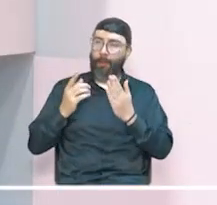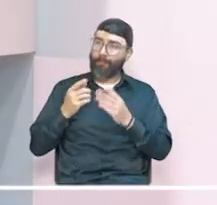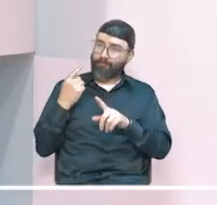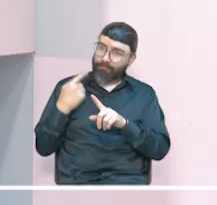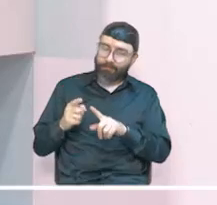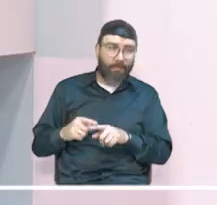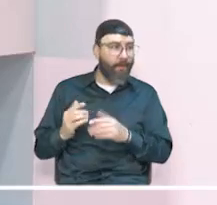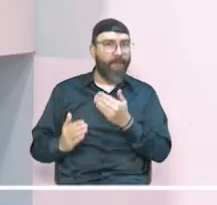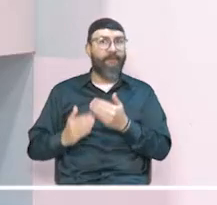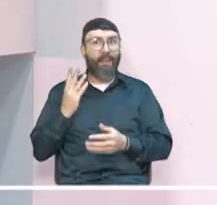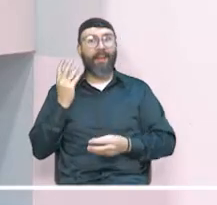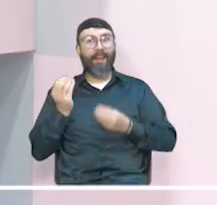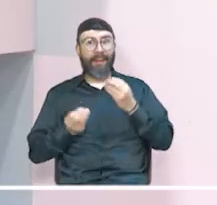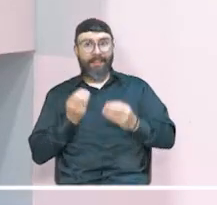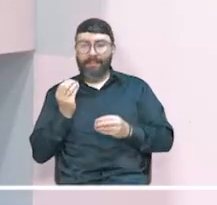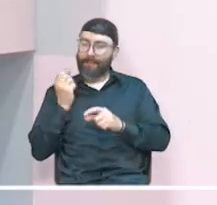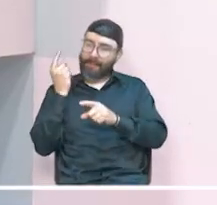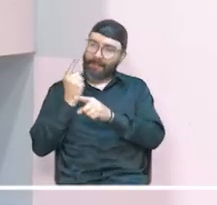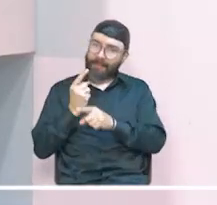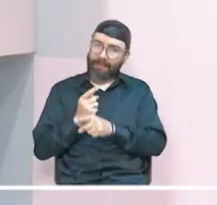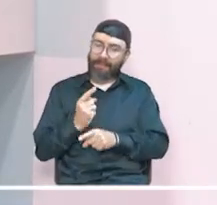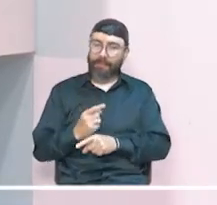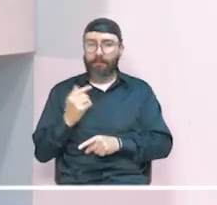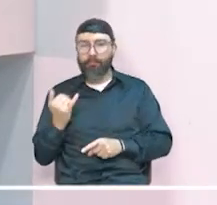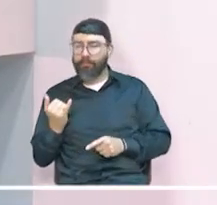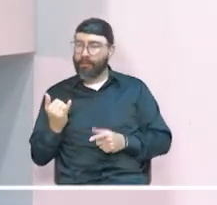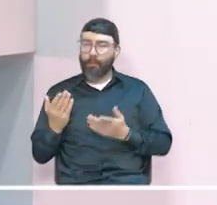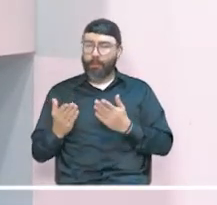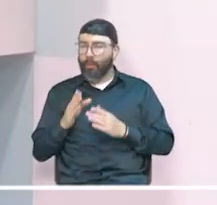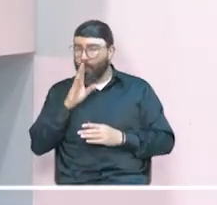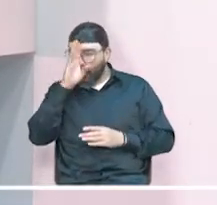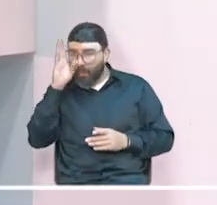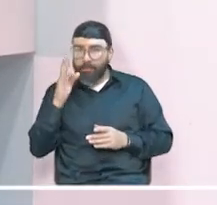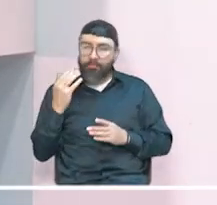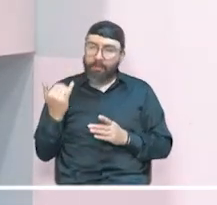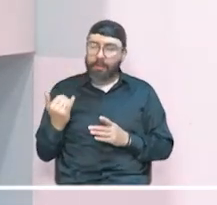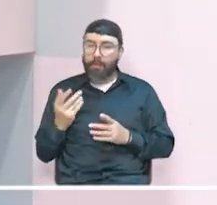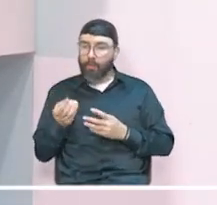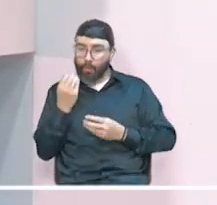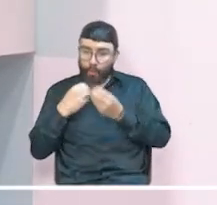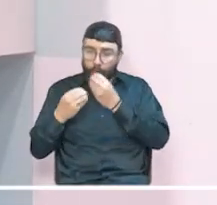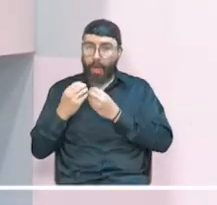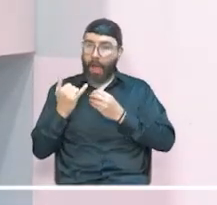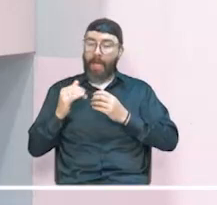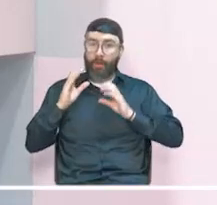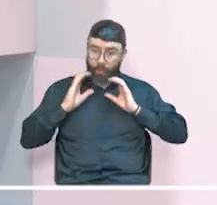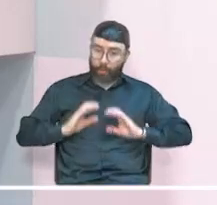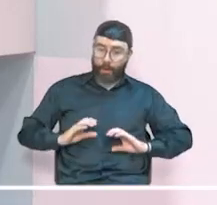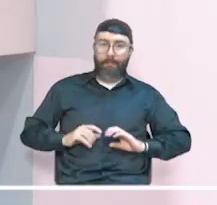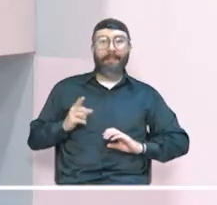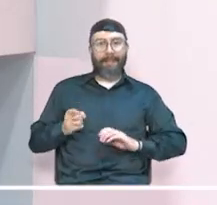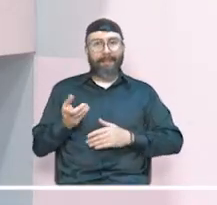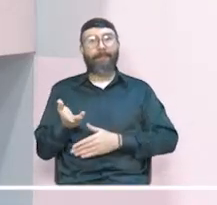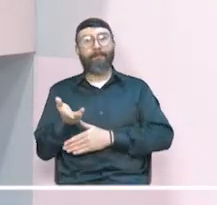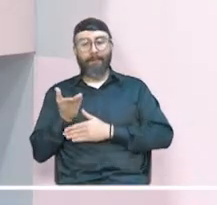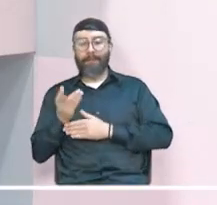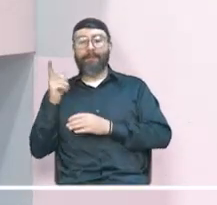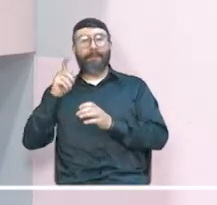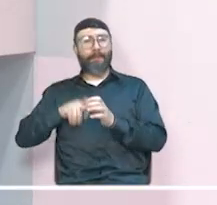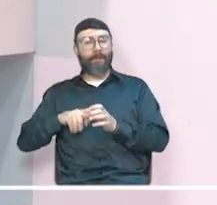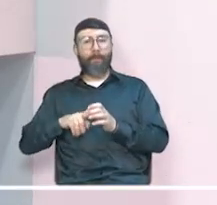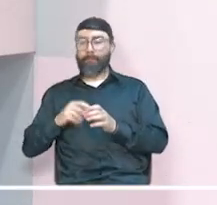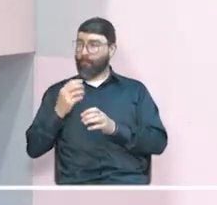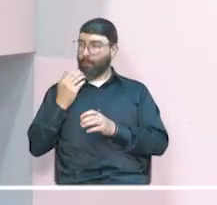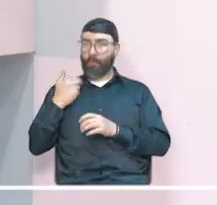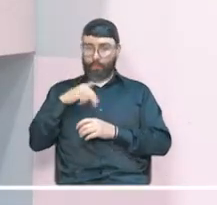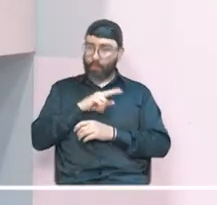muy fácil de hacer el ejercicio, realmente debería ser un hábito como simplemente comer. Nuestro cuerpo realmente nos lo pide cuando hemos llegado a